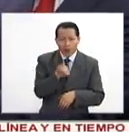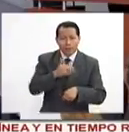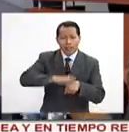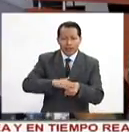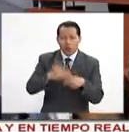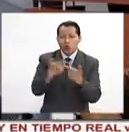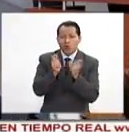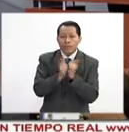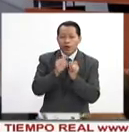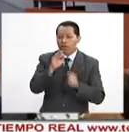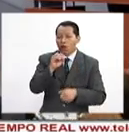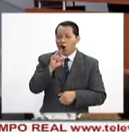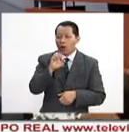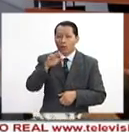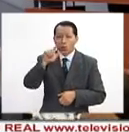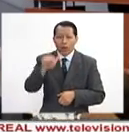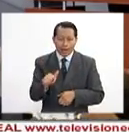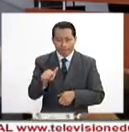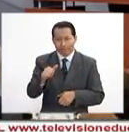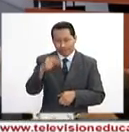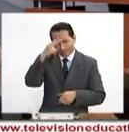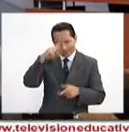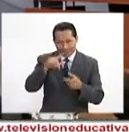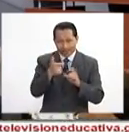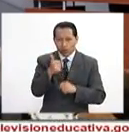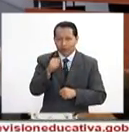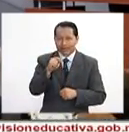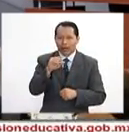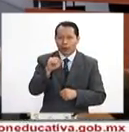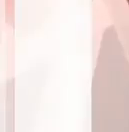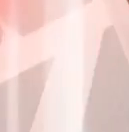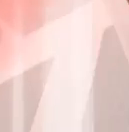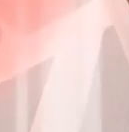Administración de Grupo Fórmula. Para México al Día, Gustavo Castillo.